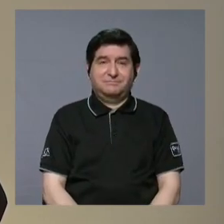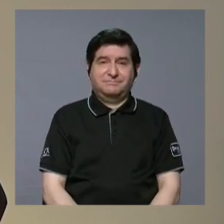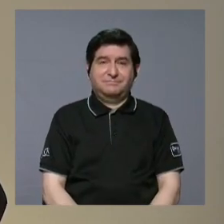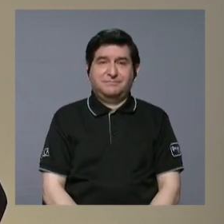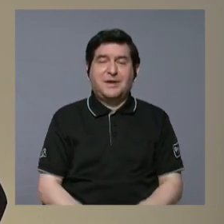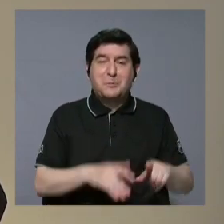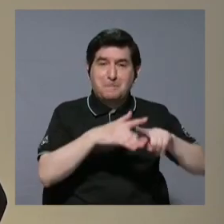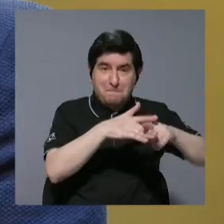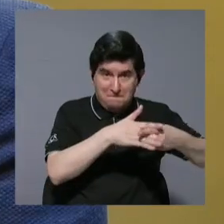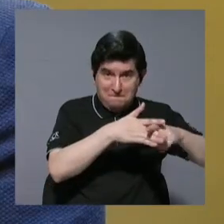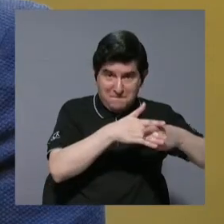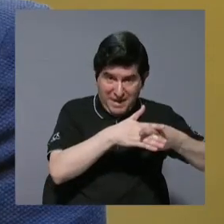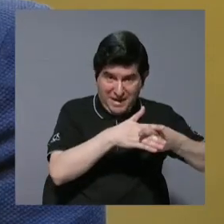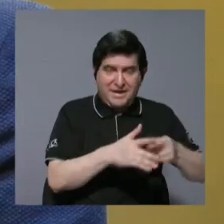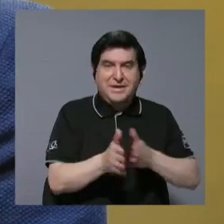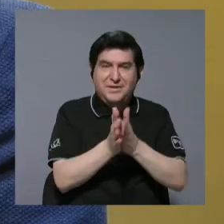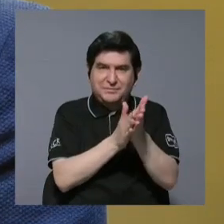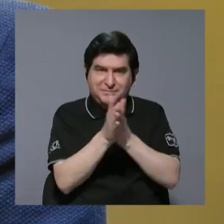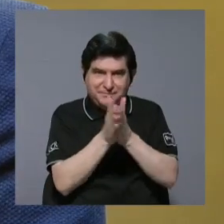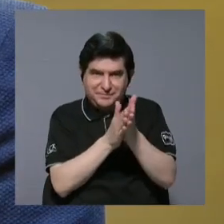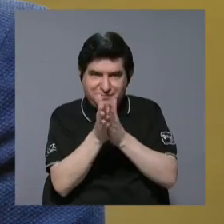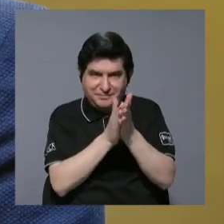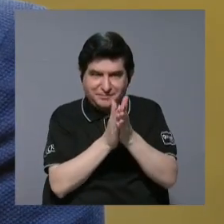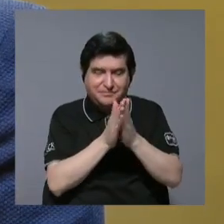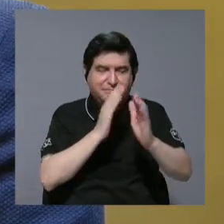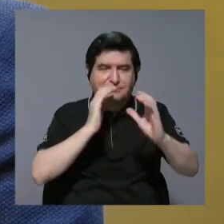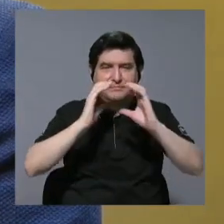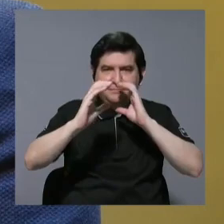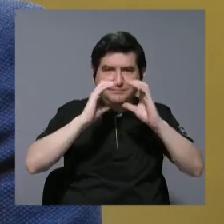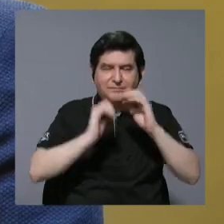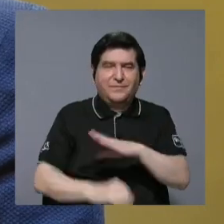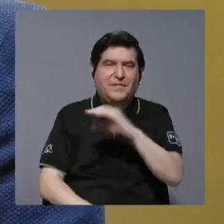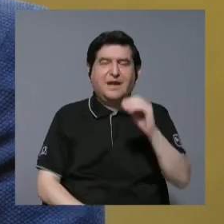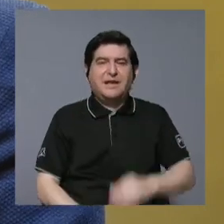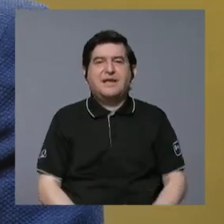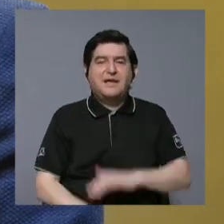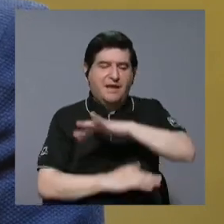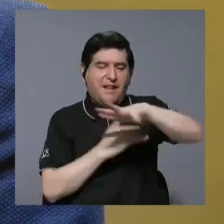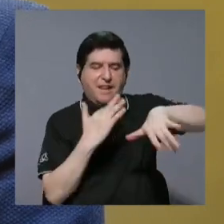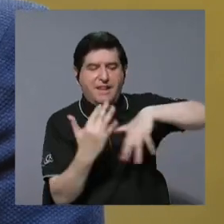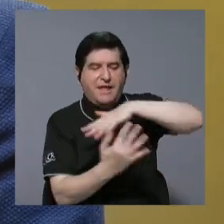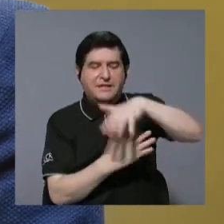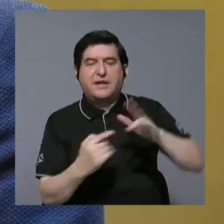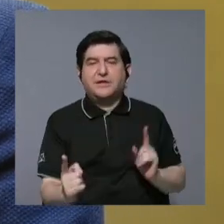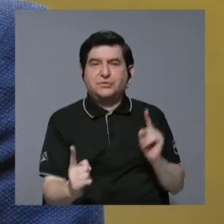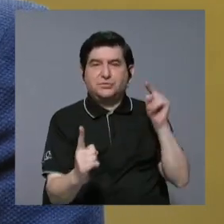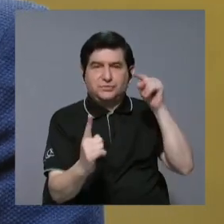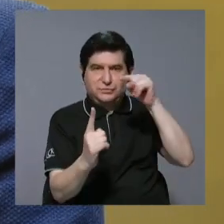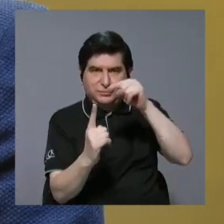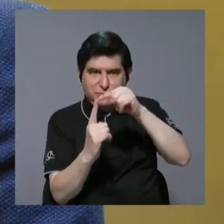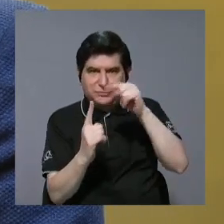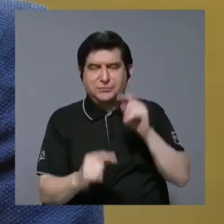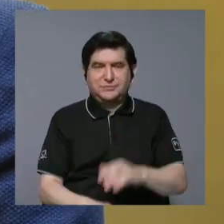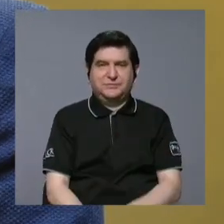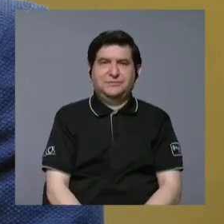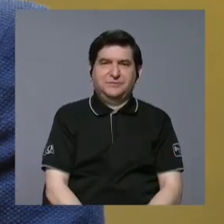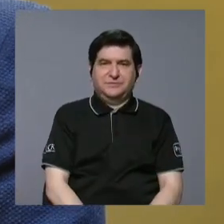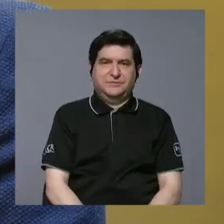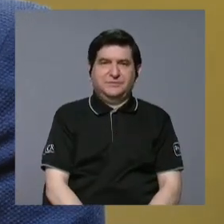son mecanismos que aprovechan en la comunicación, en la interacción, con el propósito de